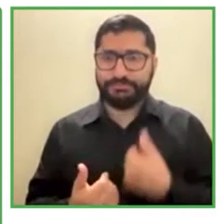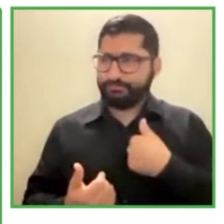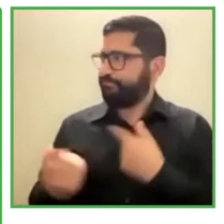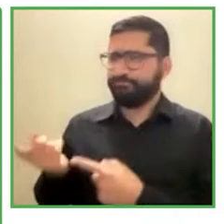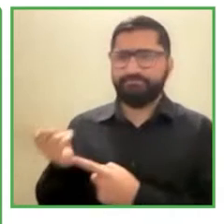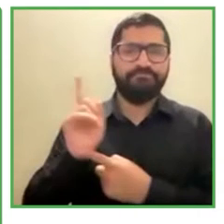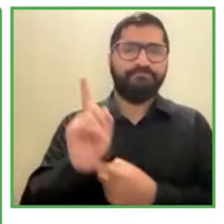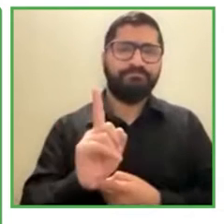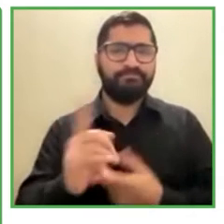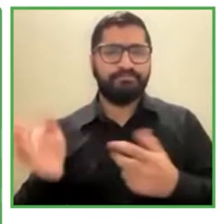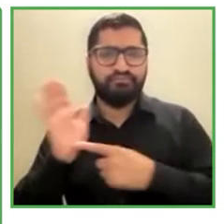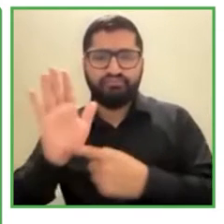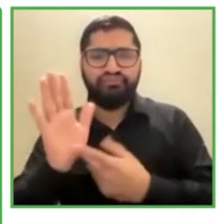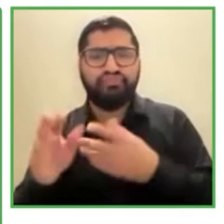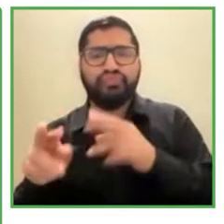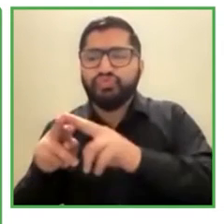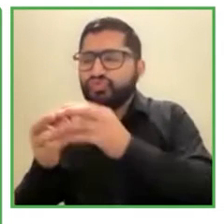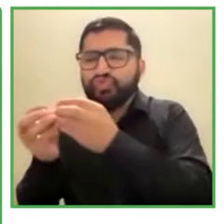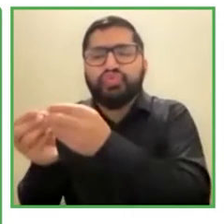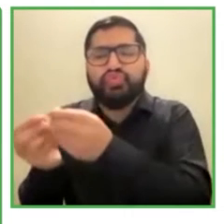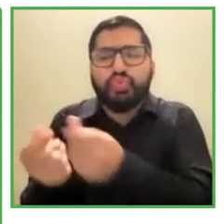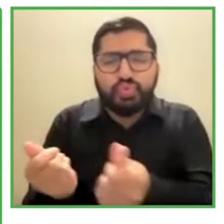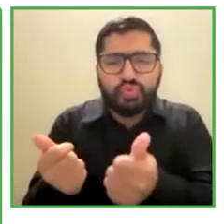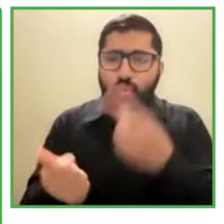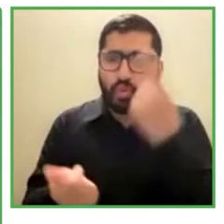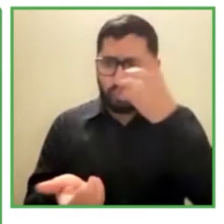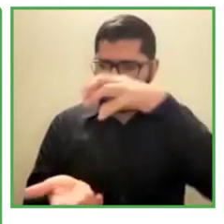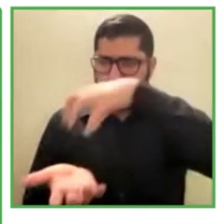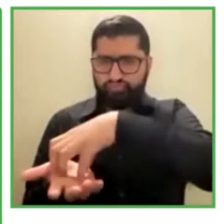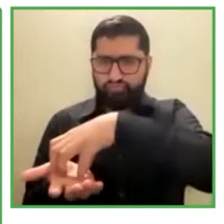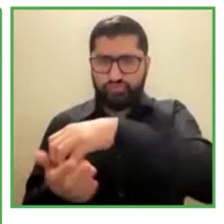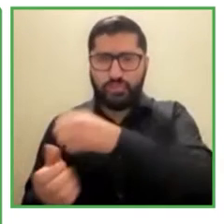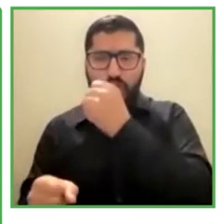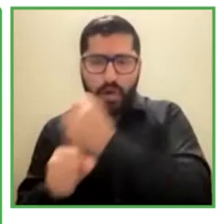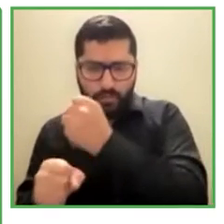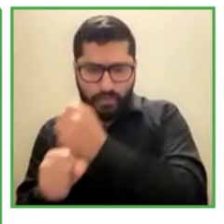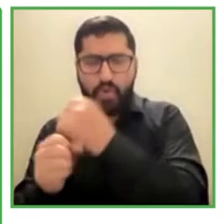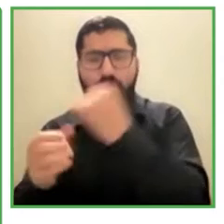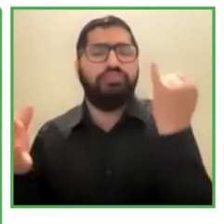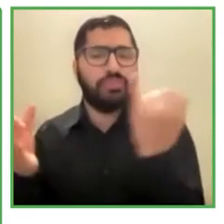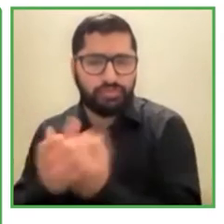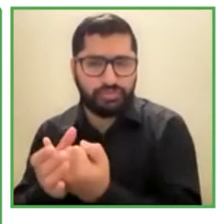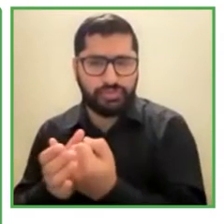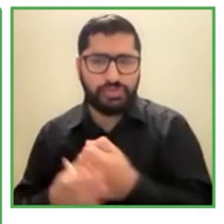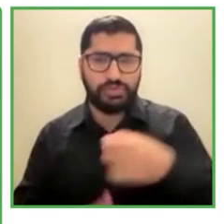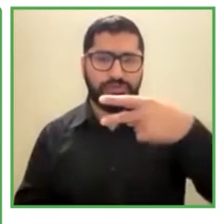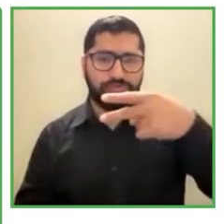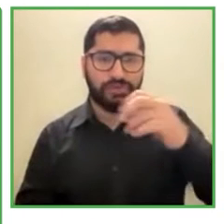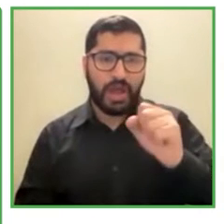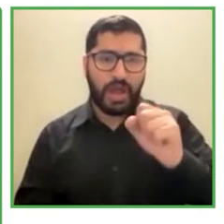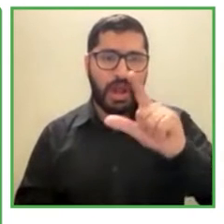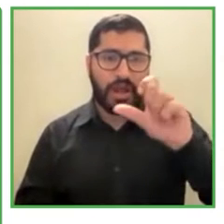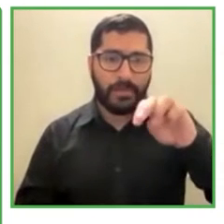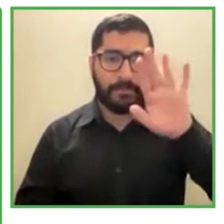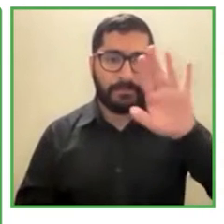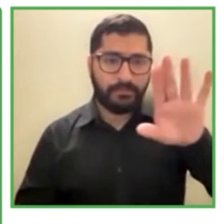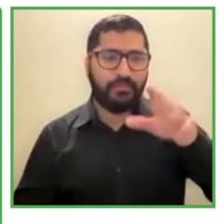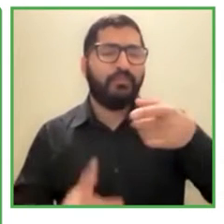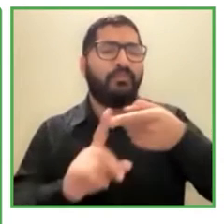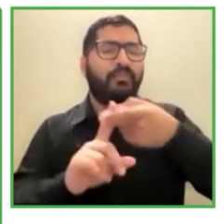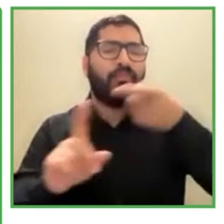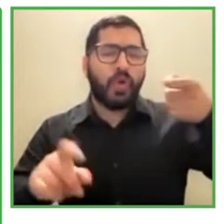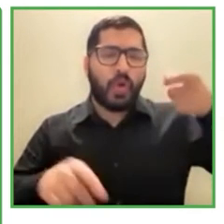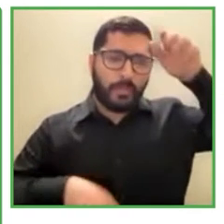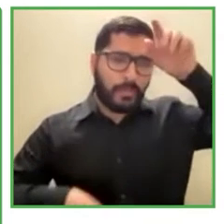un lugar de trabajo inclusivo de Helm en Egipto, y trabajamos en 4 países más y queremos expandirnos a nivel